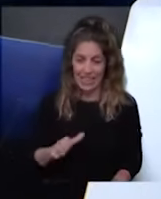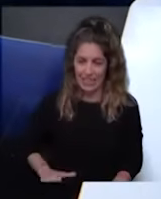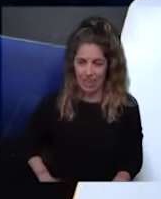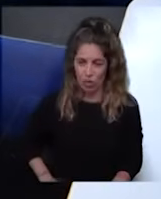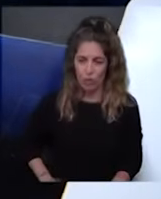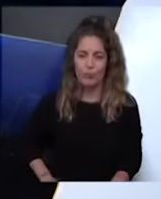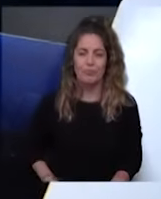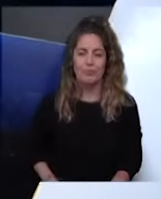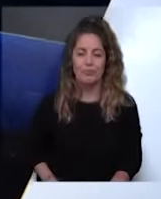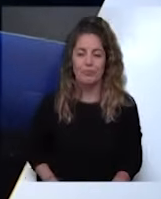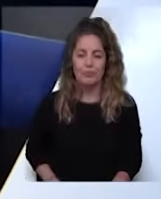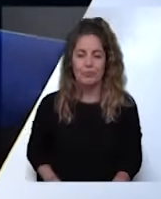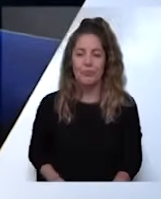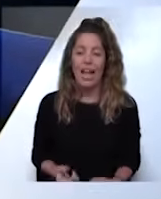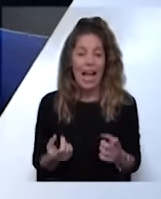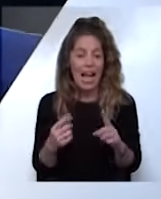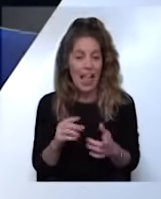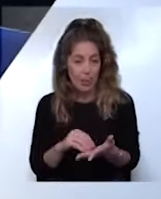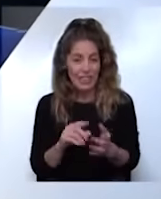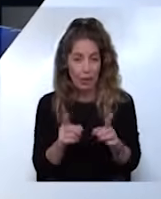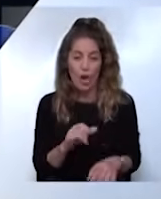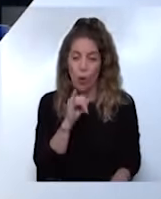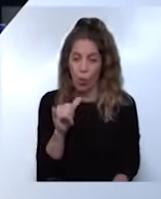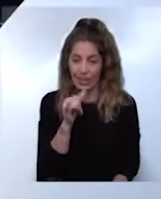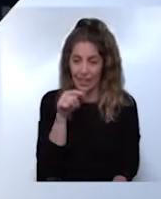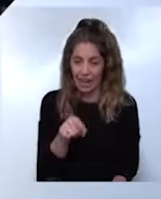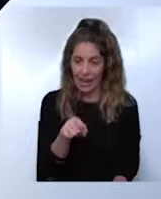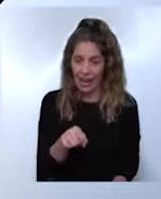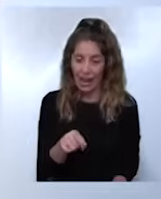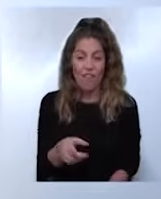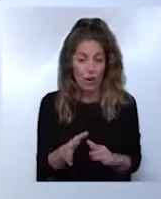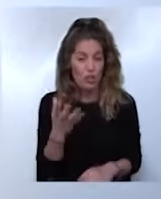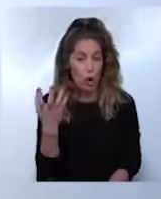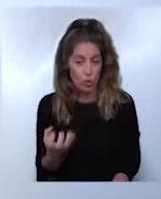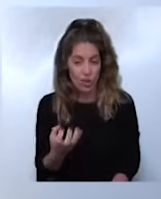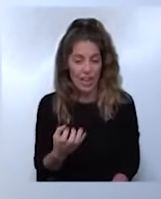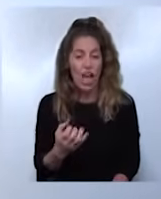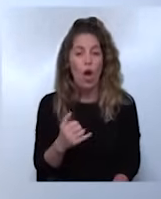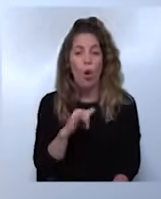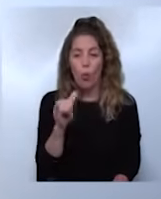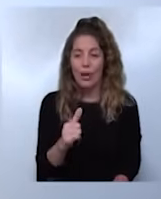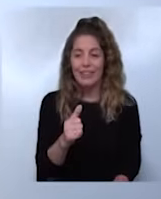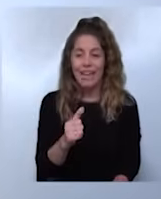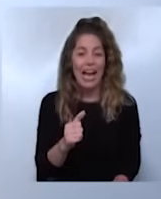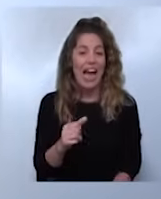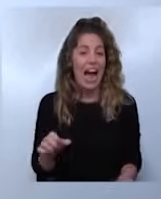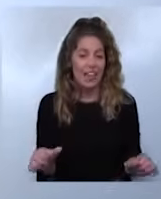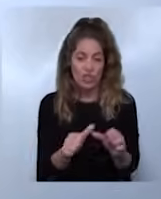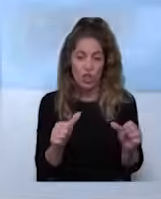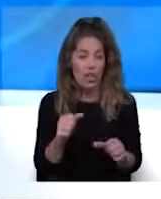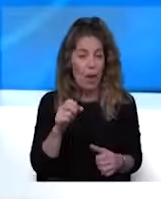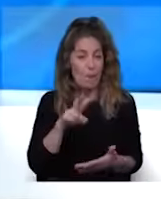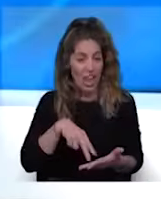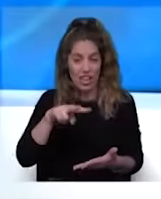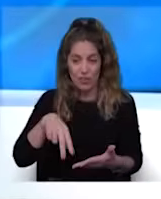estado y bueno Y además cuenta bardeo acá vamos a escuchar como cuenta las características de las acciones que planifican